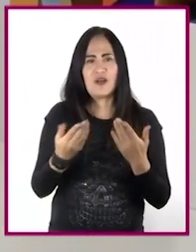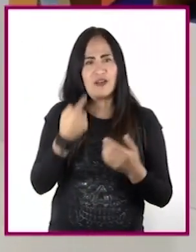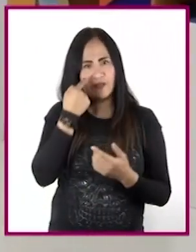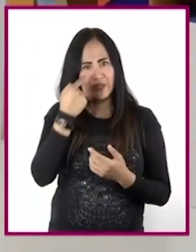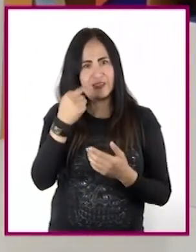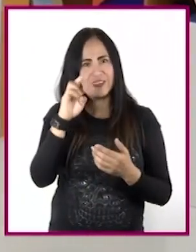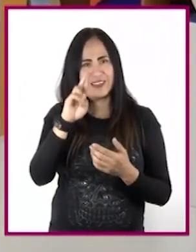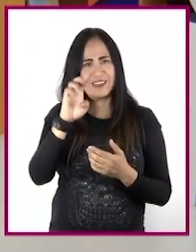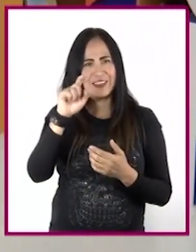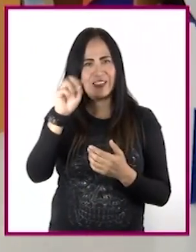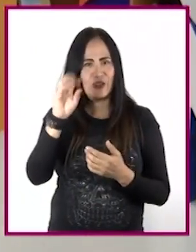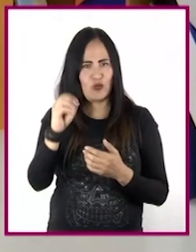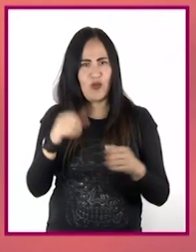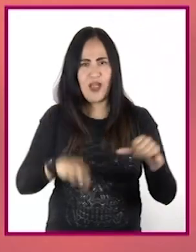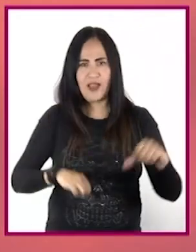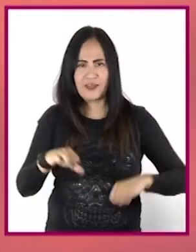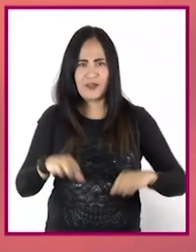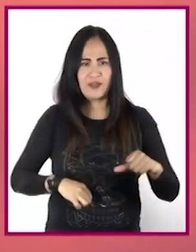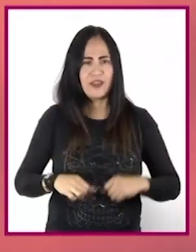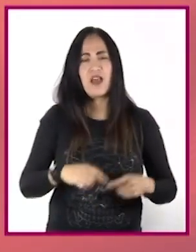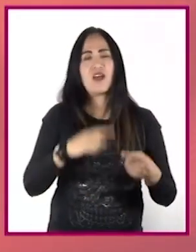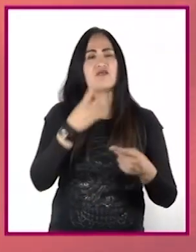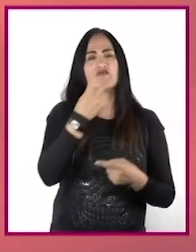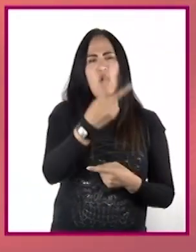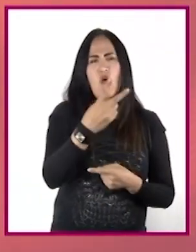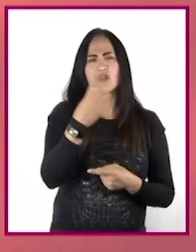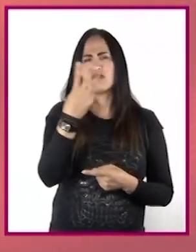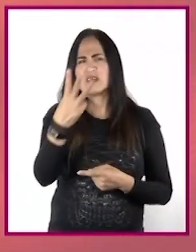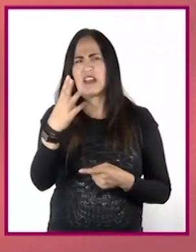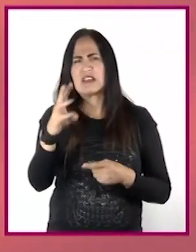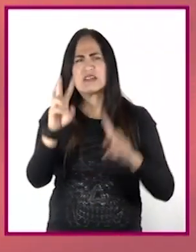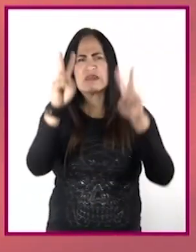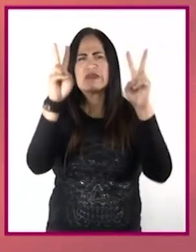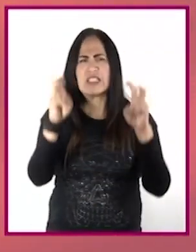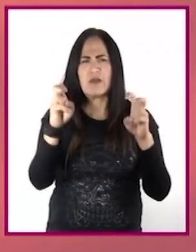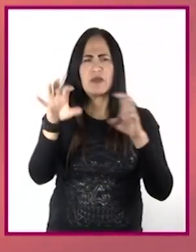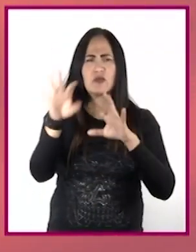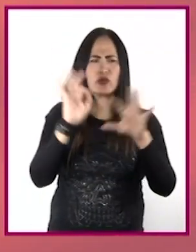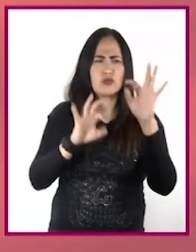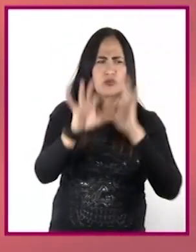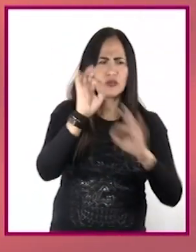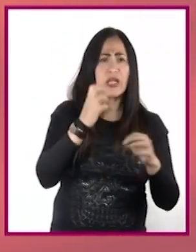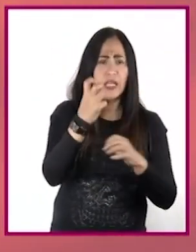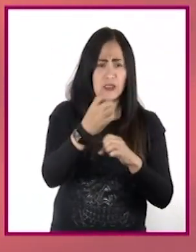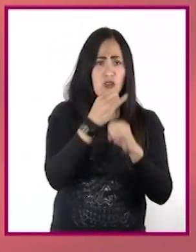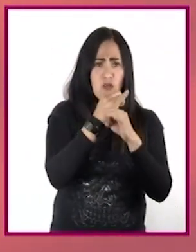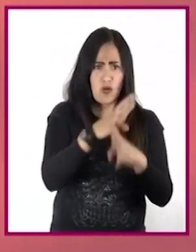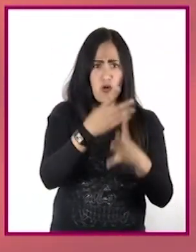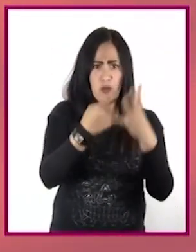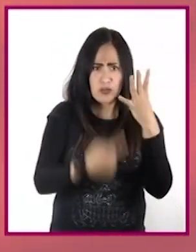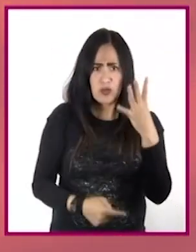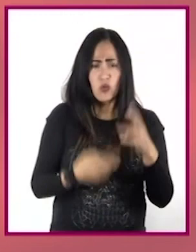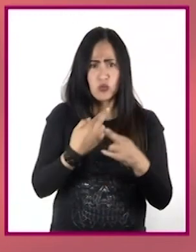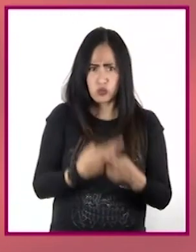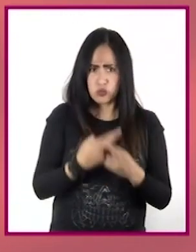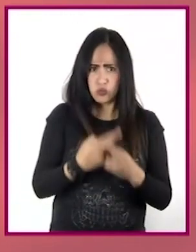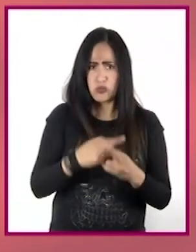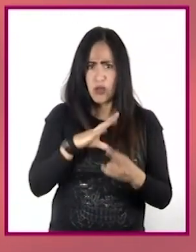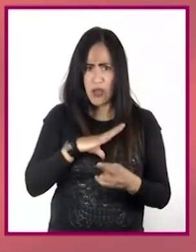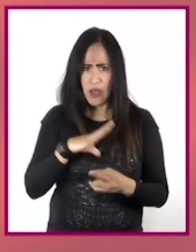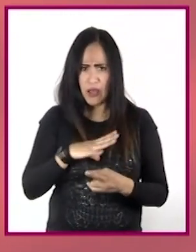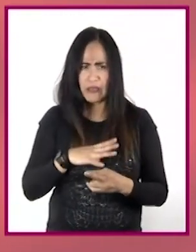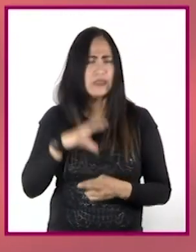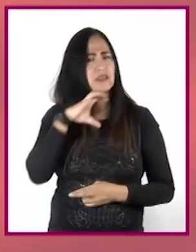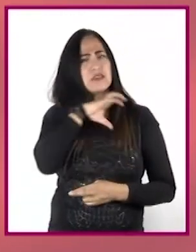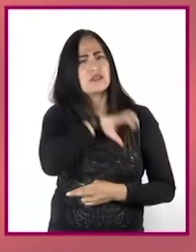reto. Seleccionen 2 o 3 temas. Respondan si tienen información suficiente sobre ellos, si les apasiona y